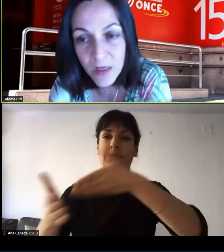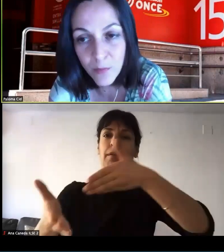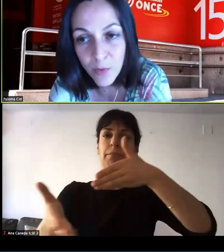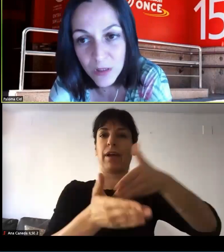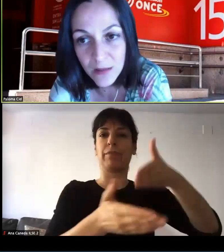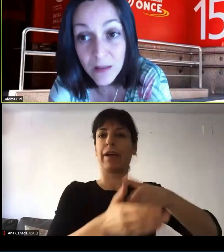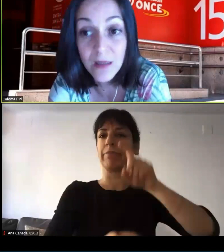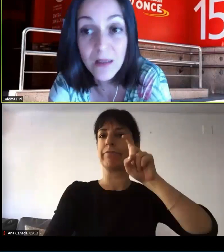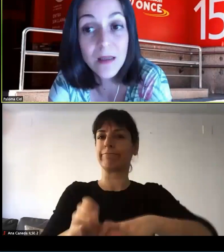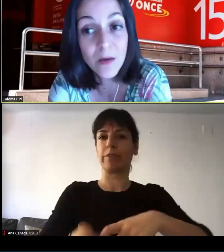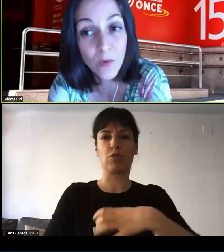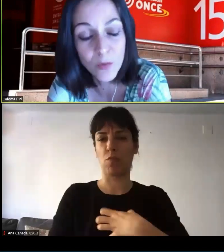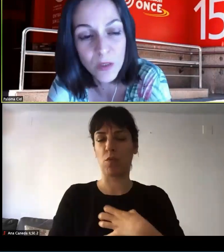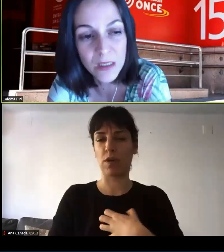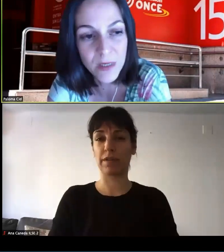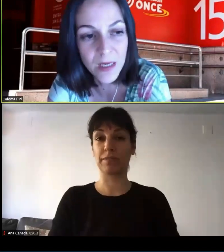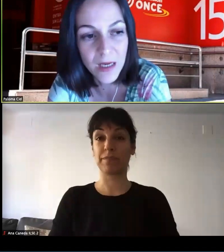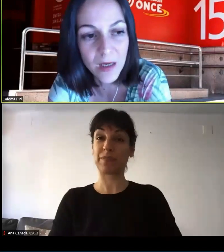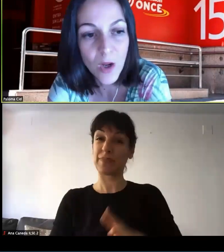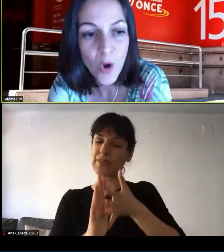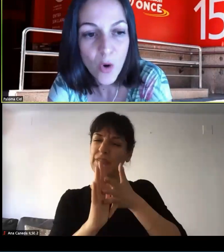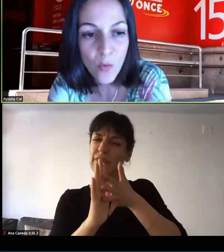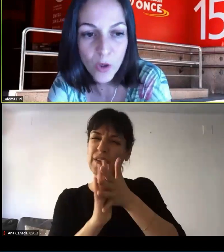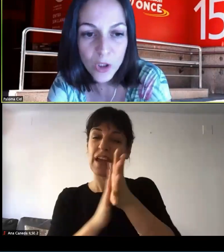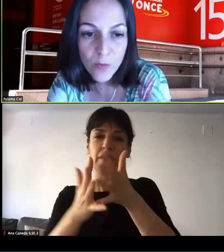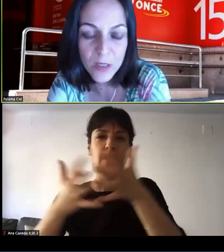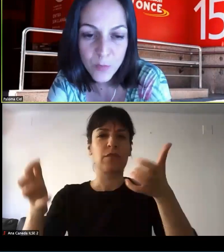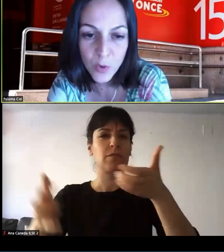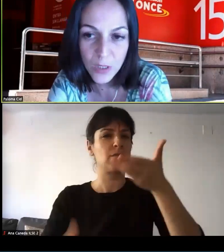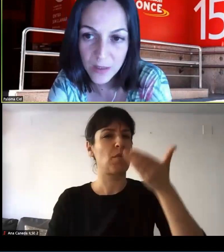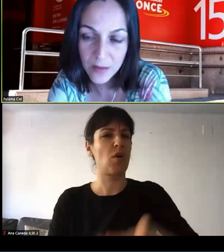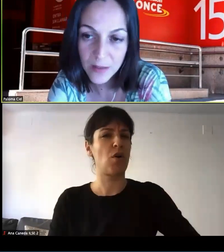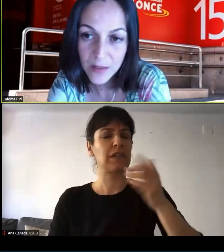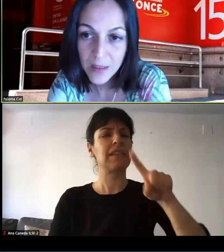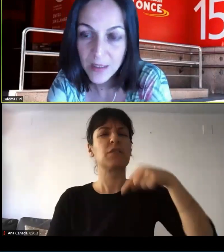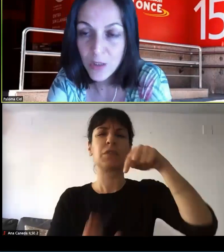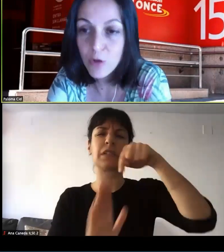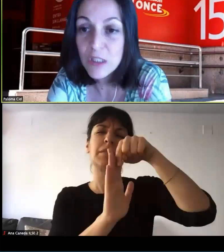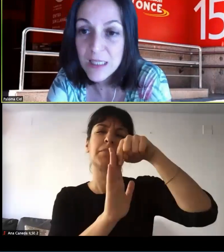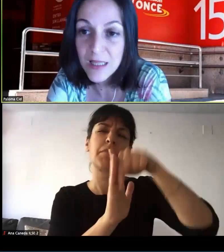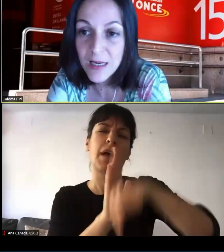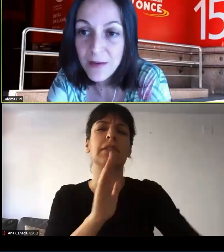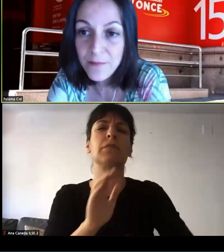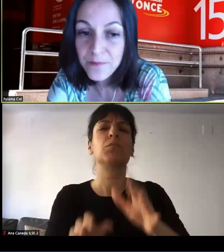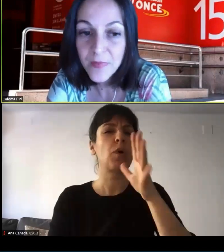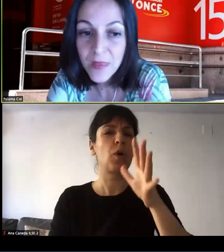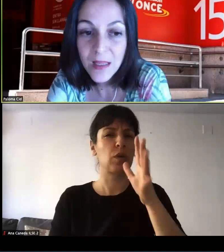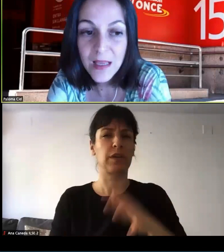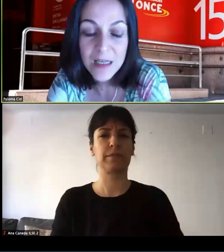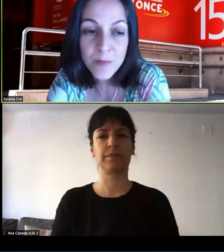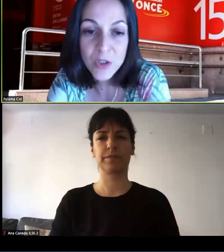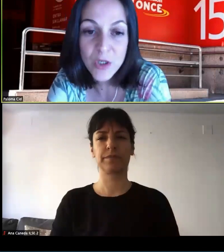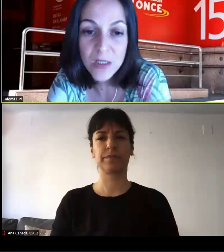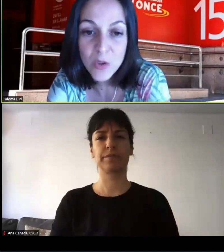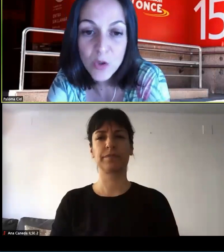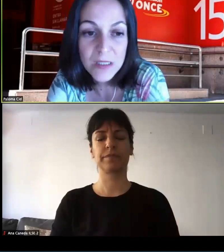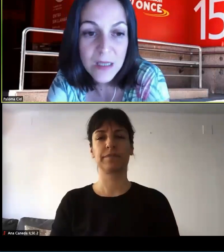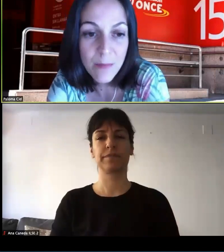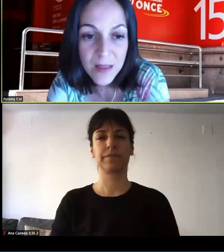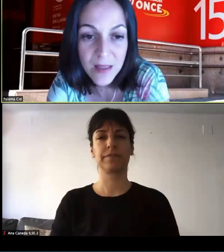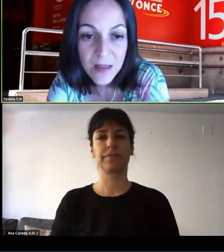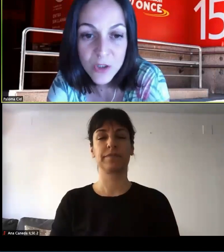súper importante y luego os voy a explicar un poquito más por qué. Y considera que las personas